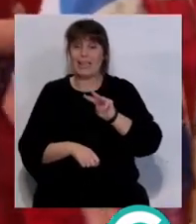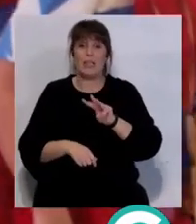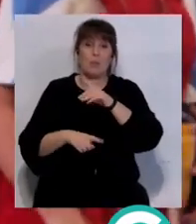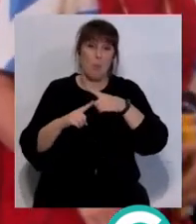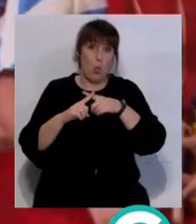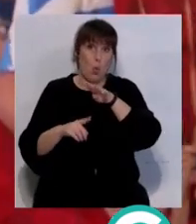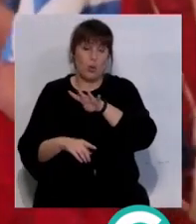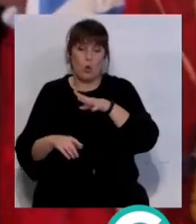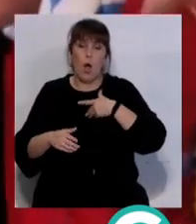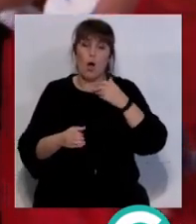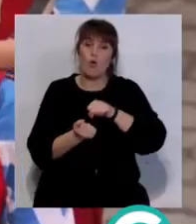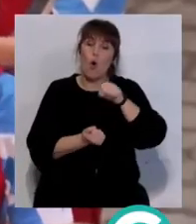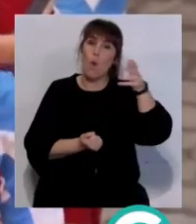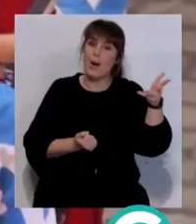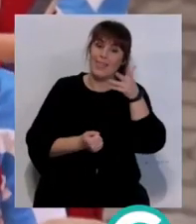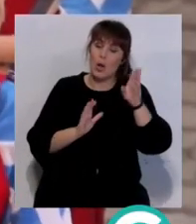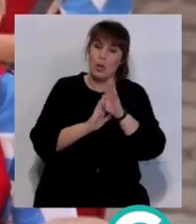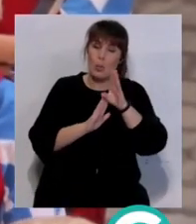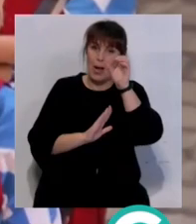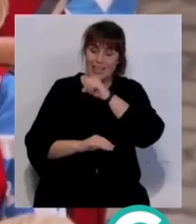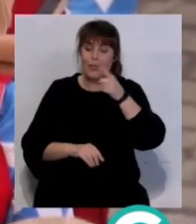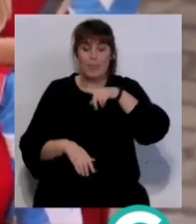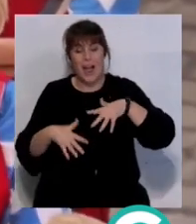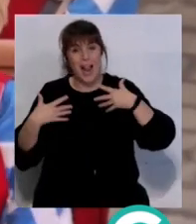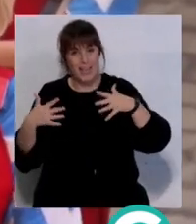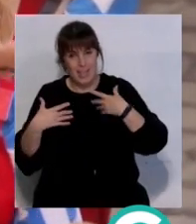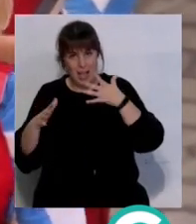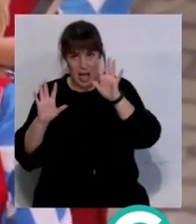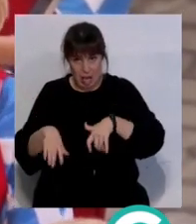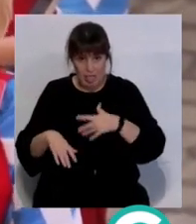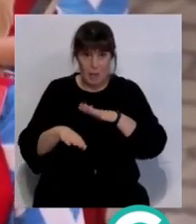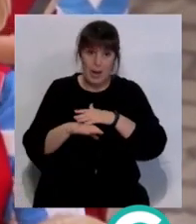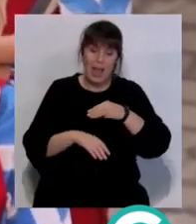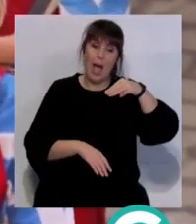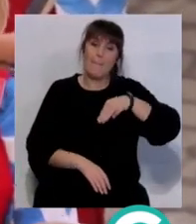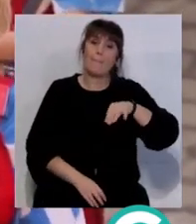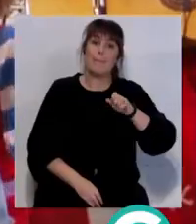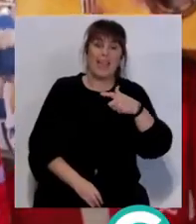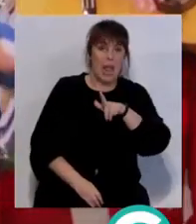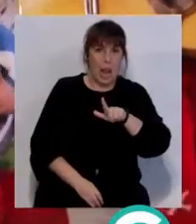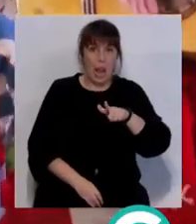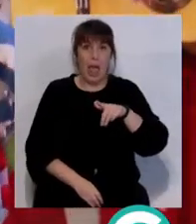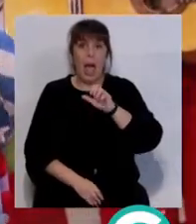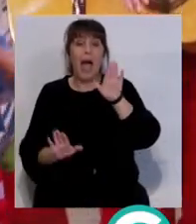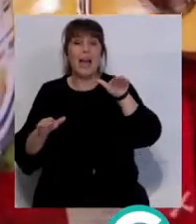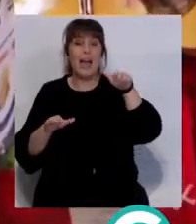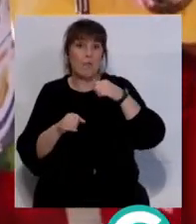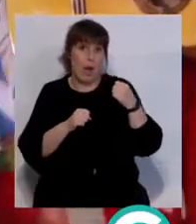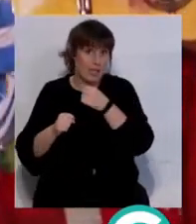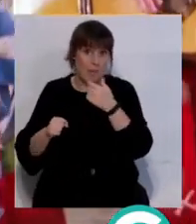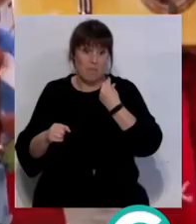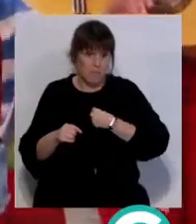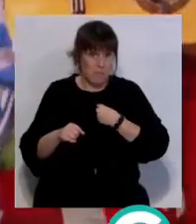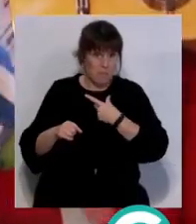y Seguimos Cantando y la Alegría de Cádiz. Un certamen que se dedicará a Miguel Ángel Fuertes en el año en el que el regidor de escena del